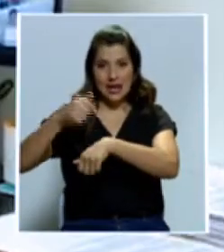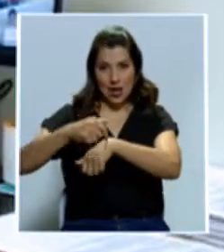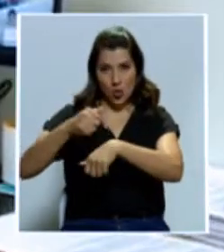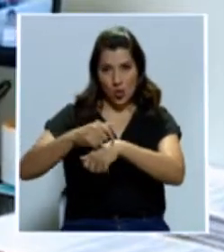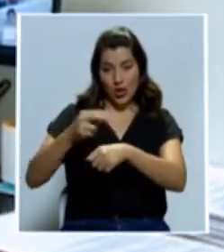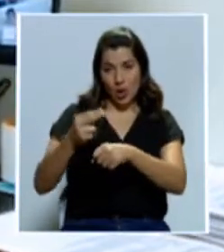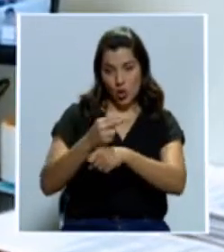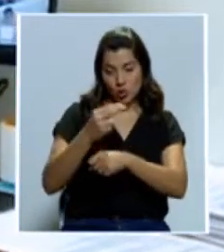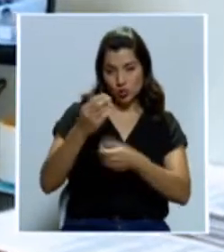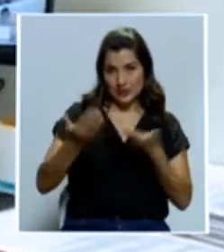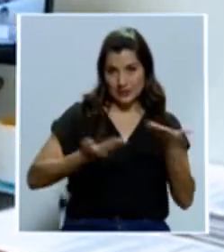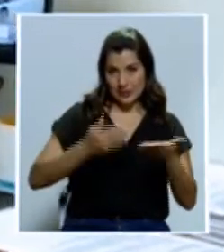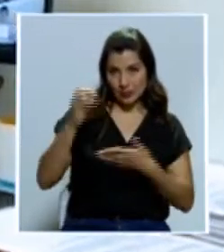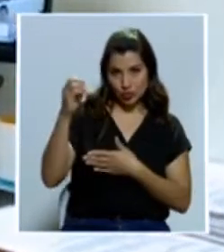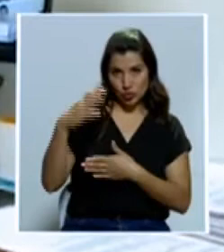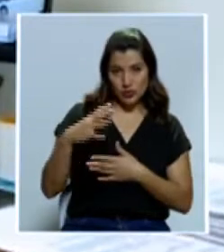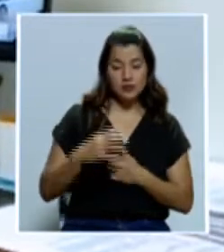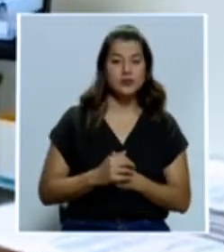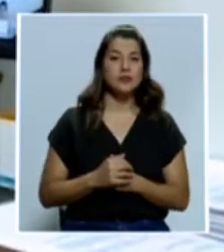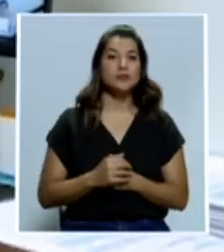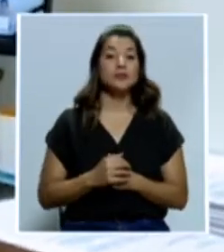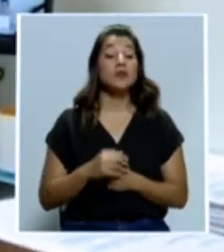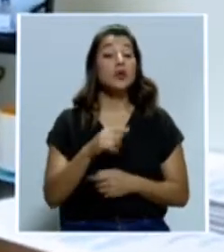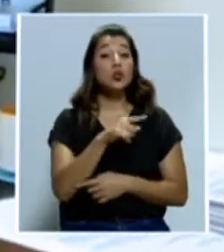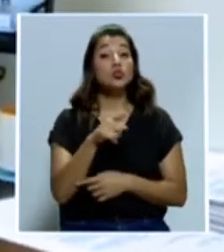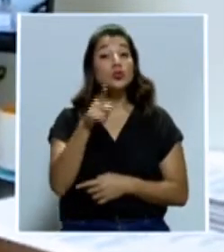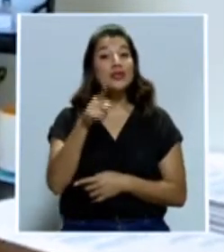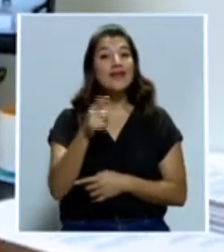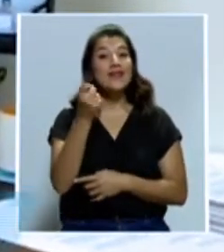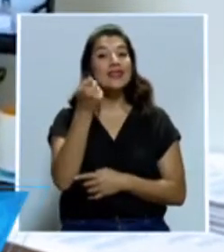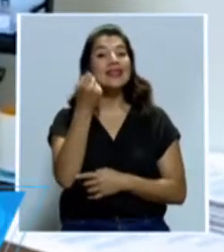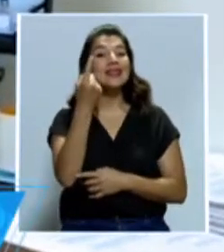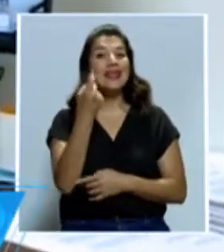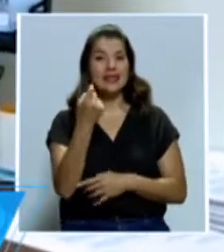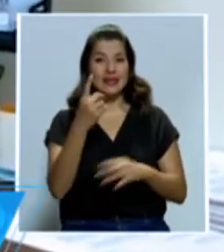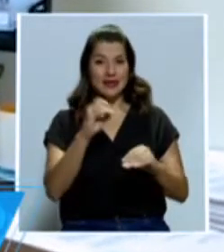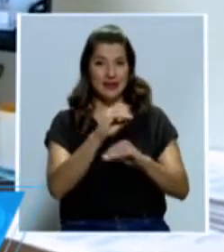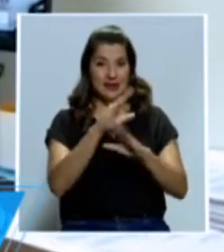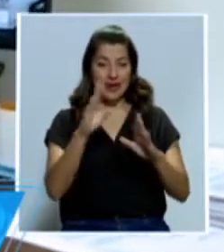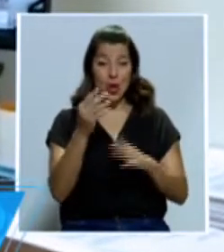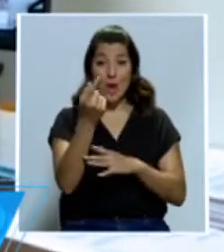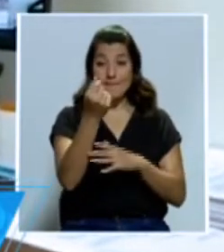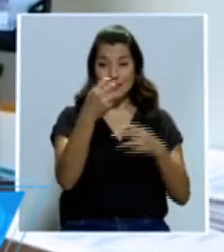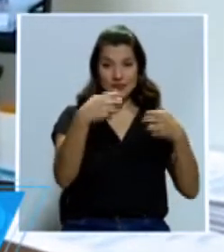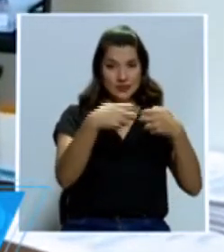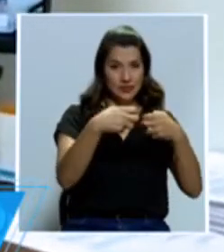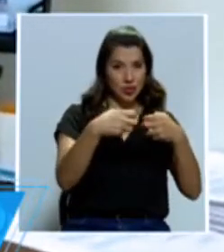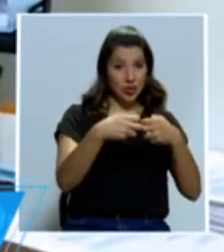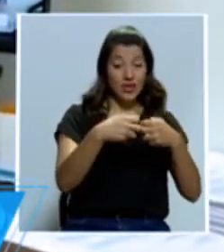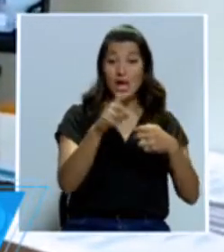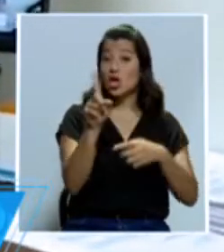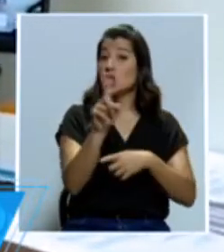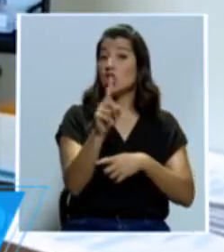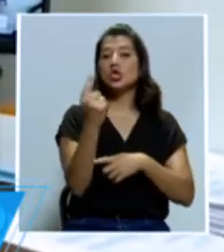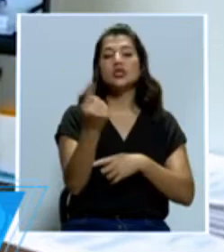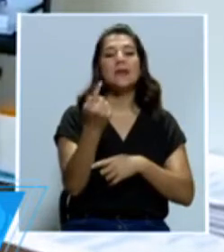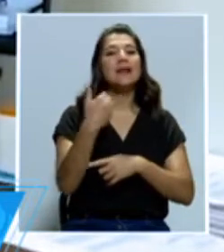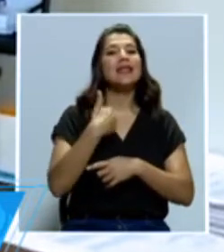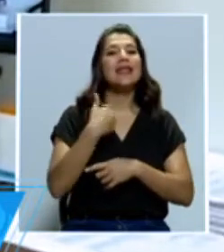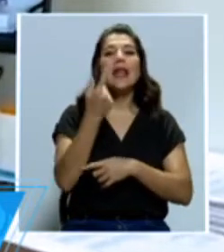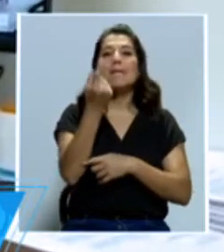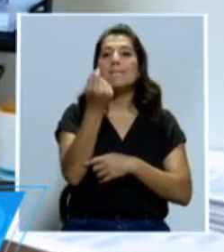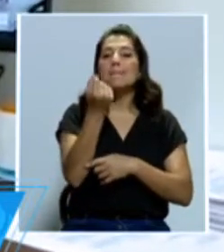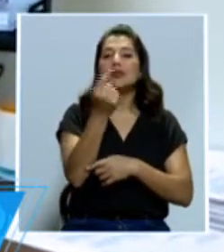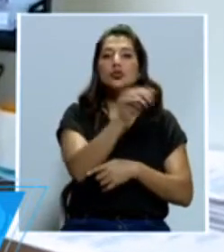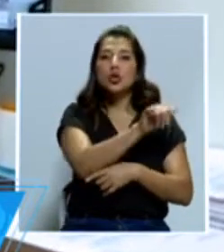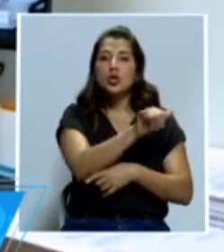Los usuarios tienen que tener claro que la energía no tiene el mismo costo a lo largo del día. Y el día lo podemos